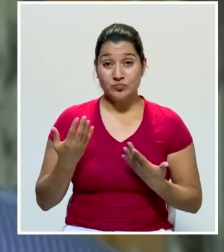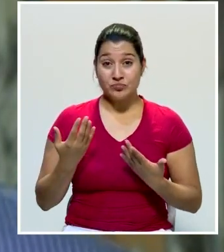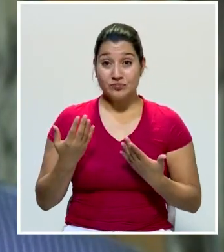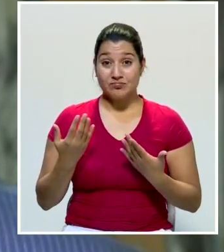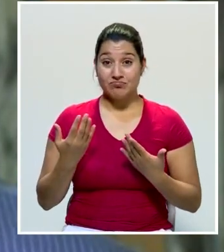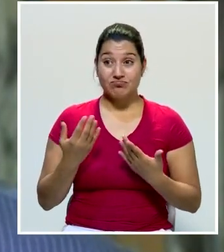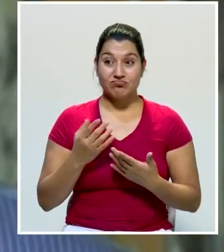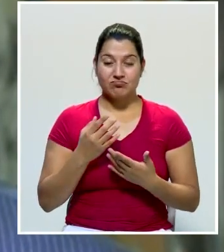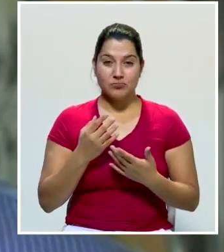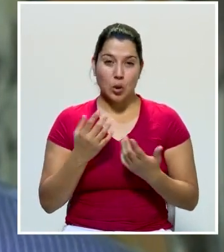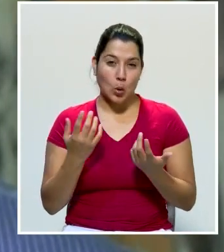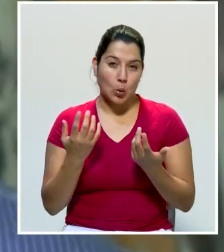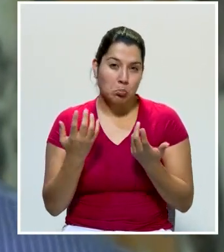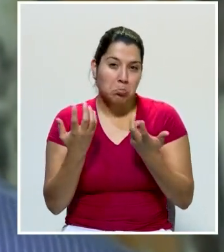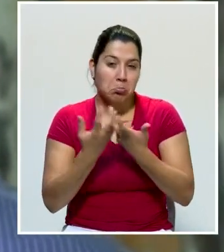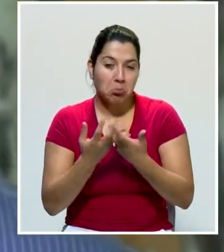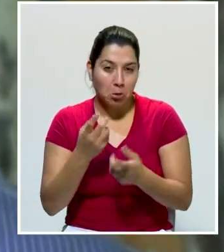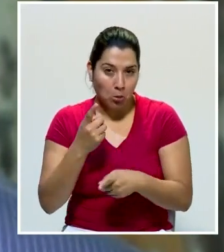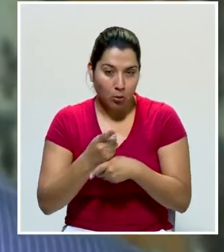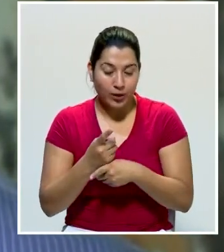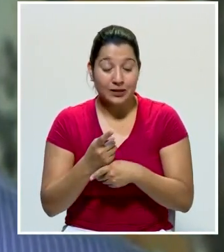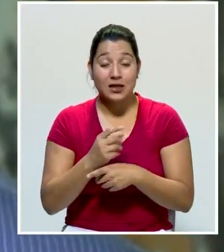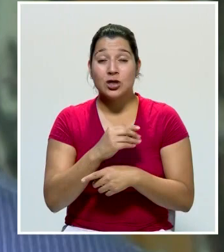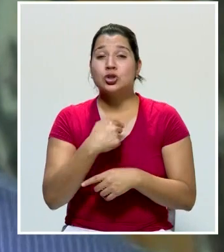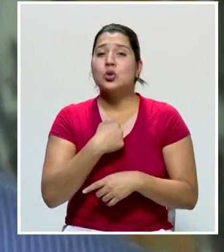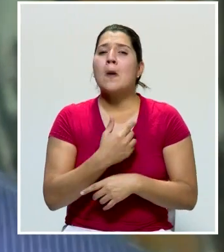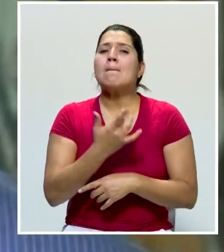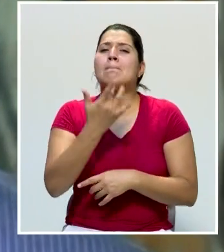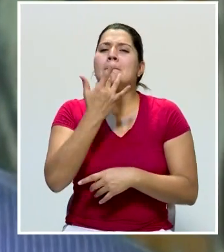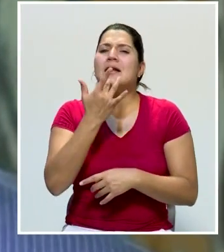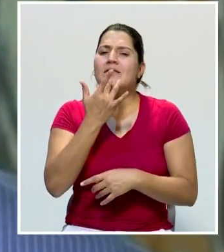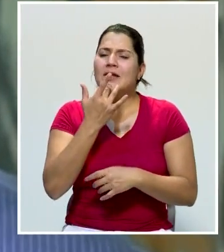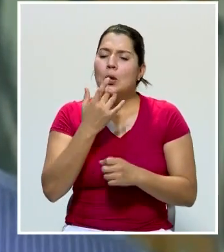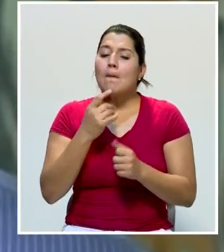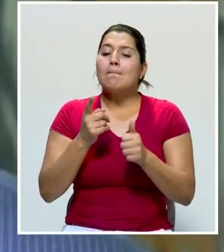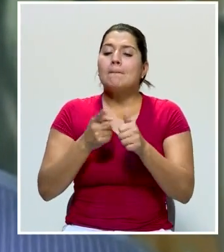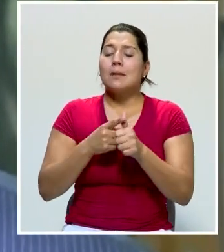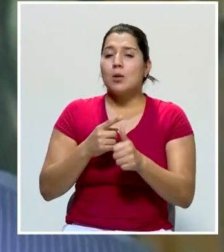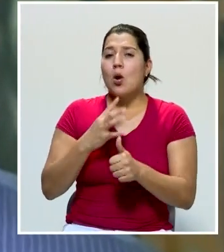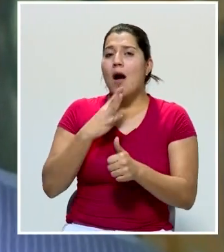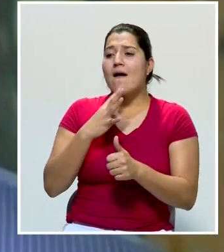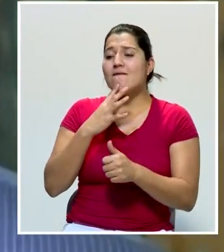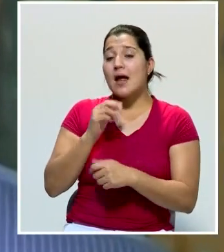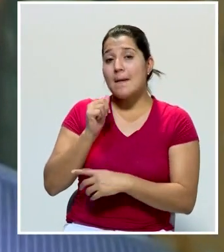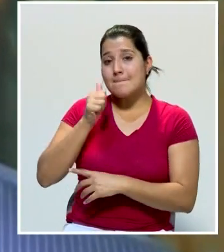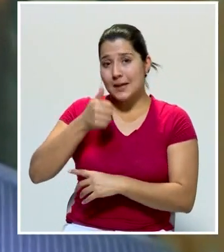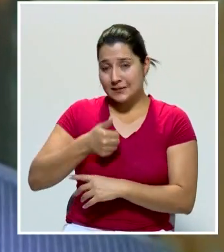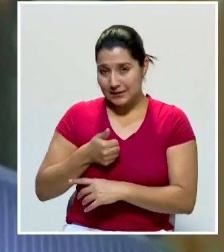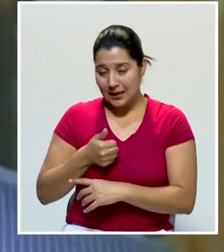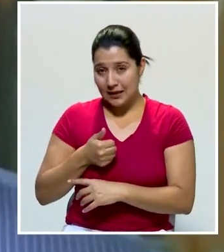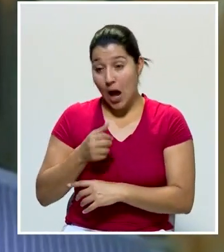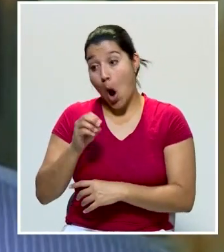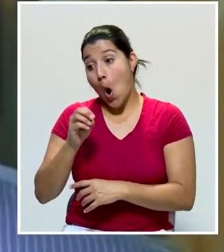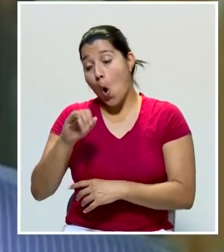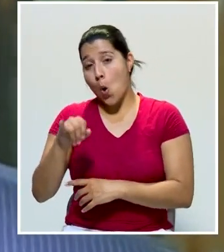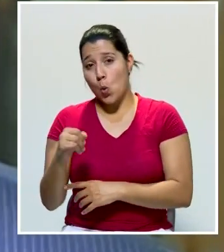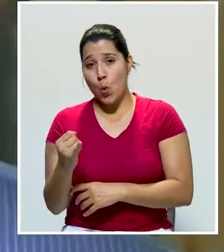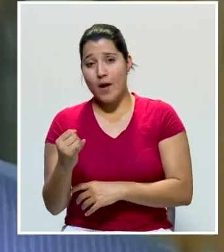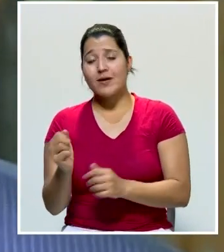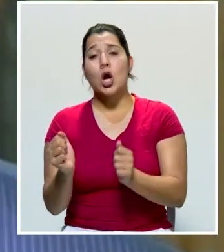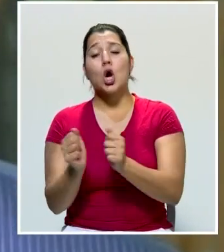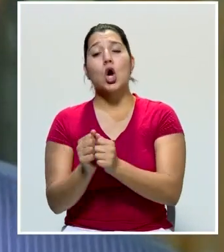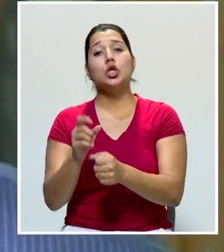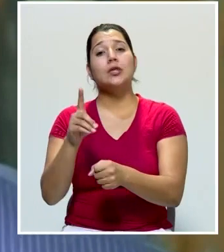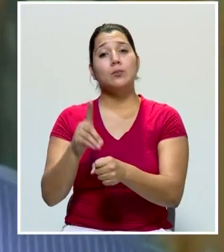acertado, y preferiría tener una conversación en el día de mañana o el jueves con